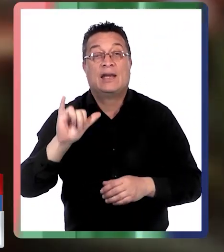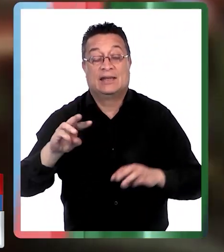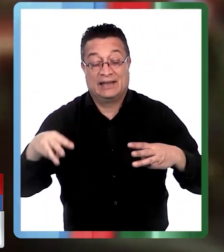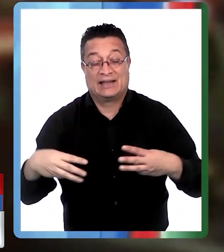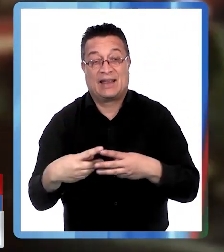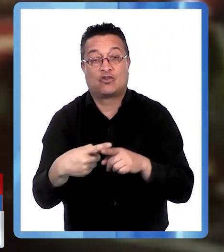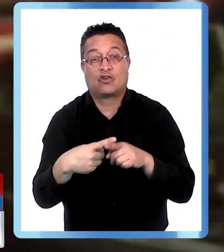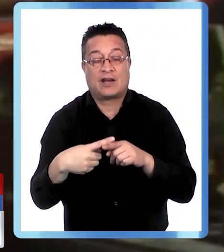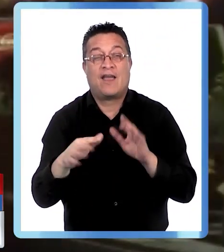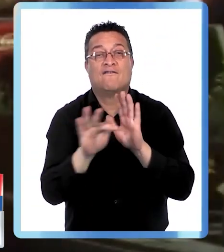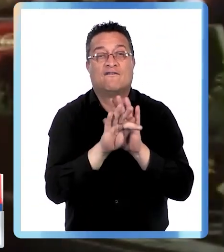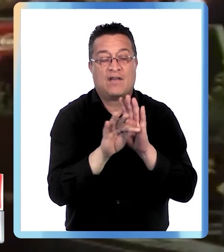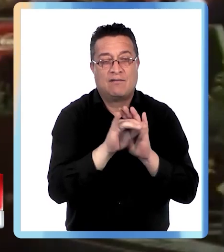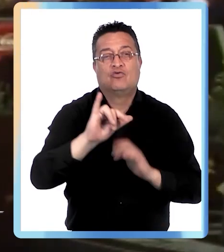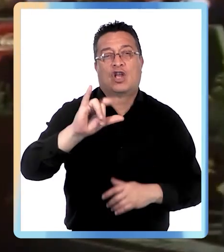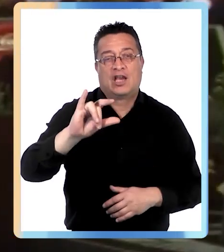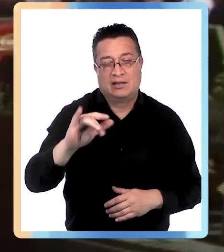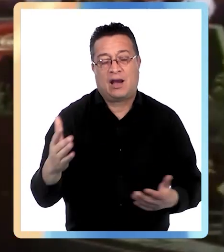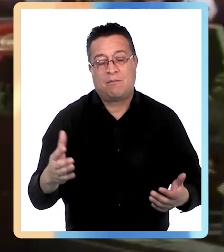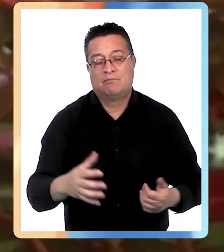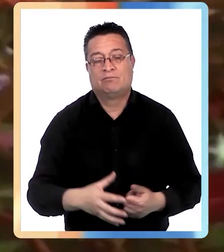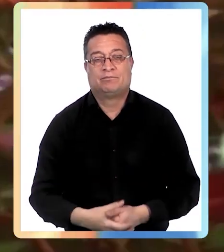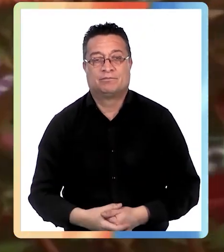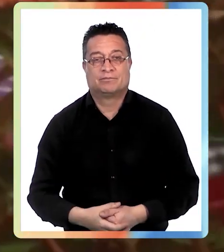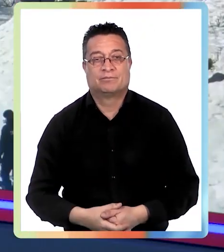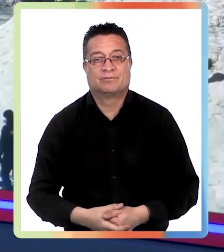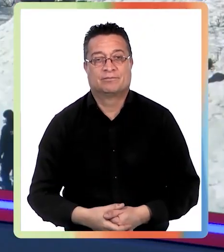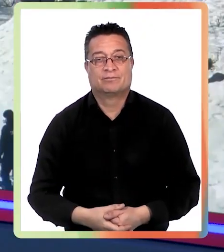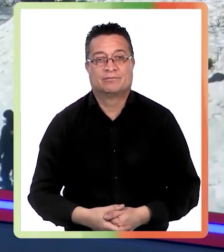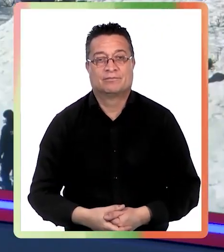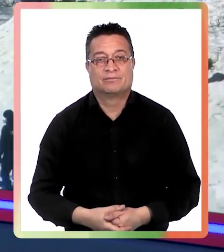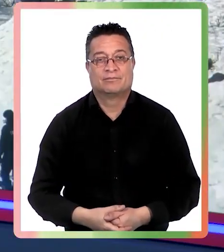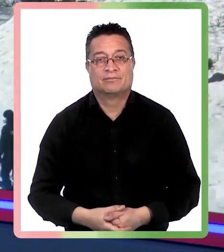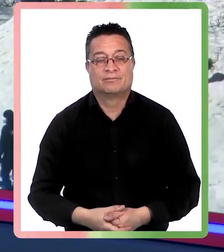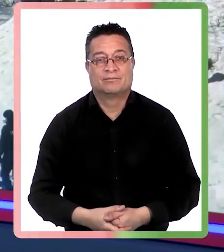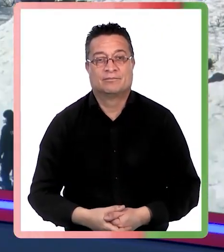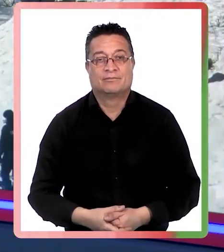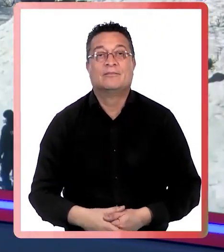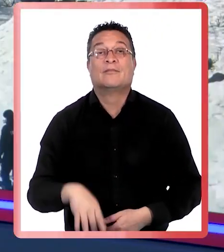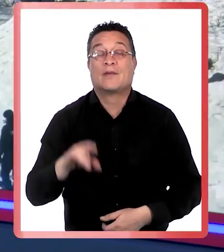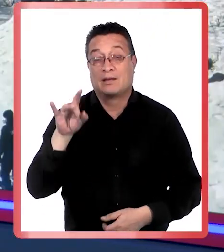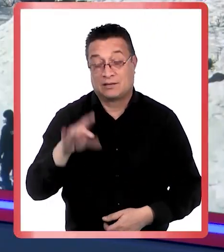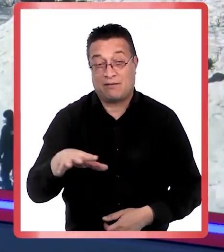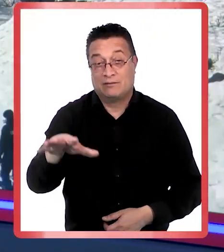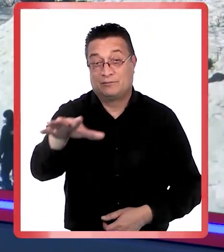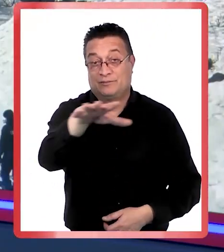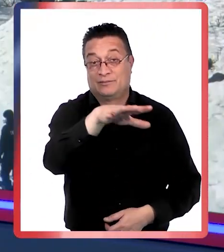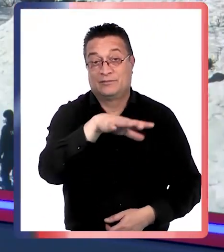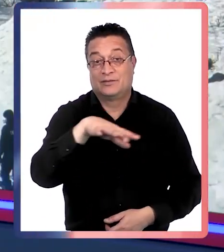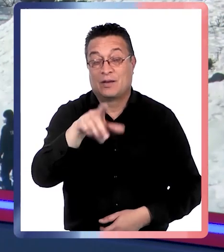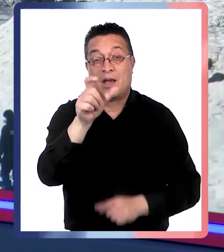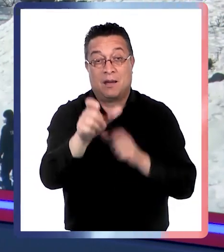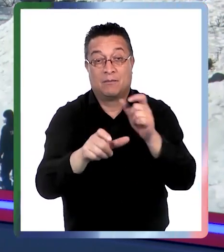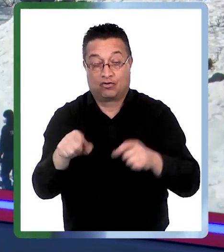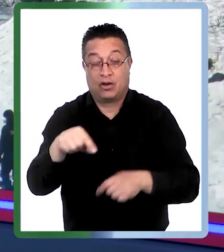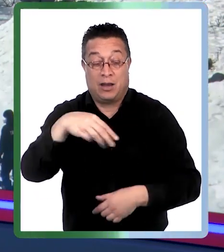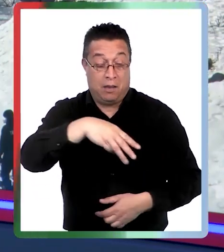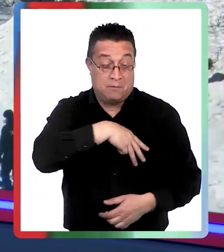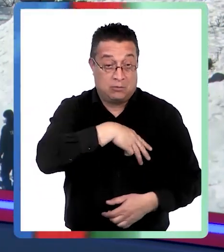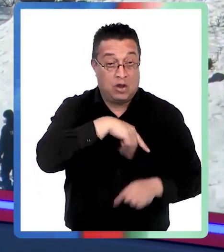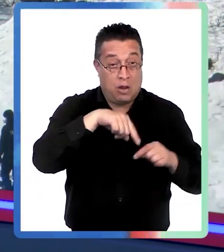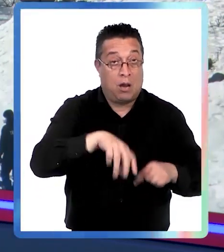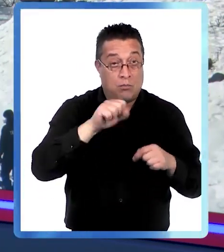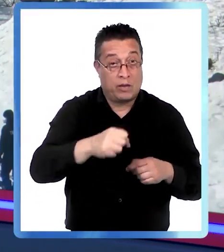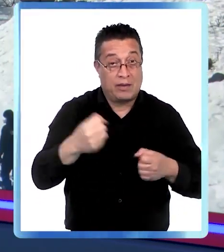pucon chile en Facebook y en instagram ya saben entonces las personas que estén en la región metropolitana